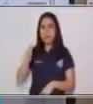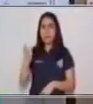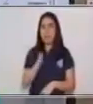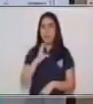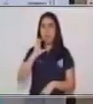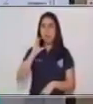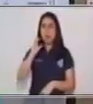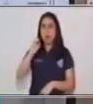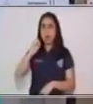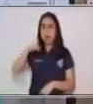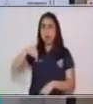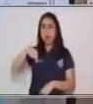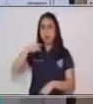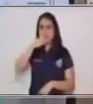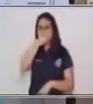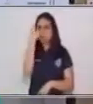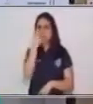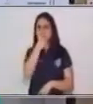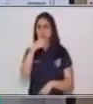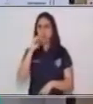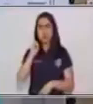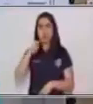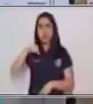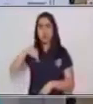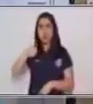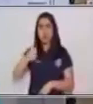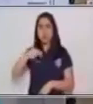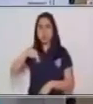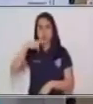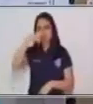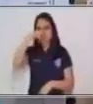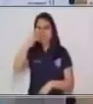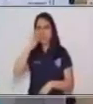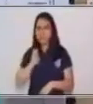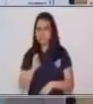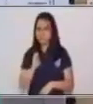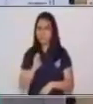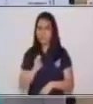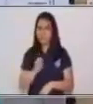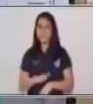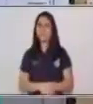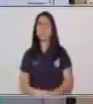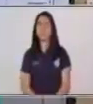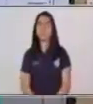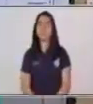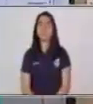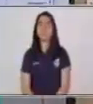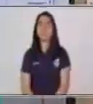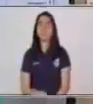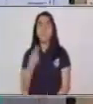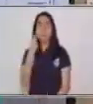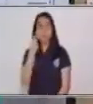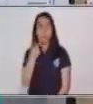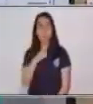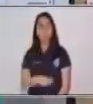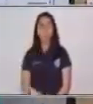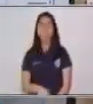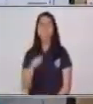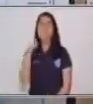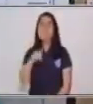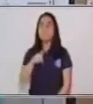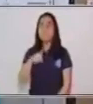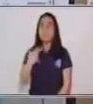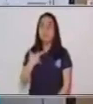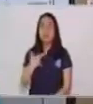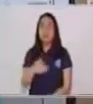La rima consonante es muy parecida a la rima que trabajamos del marinerito, que la primera palabra coincide con